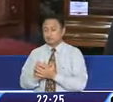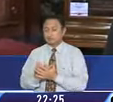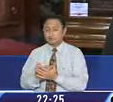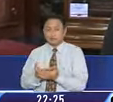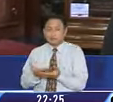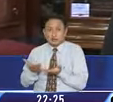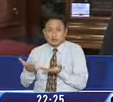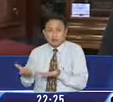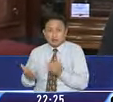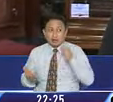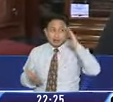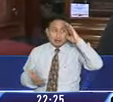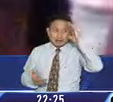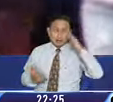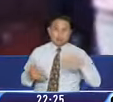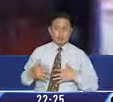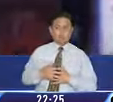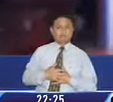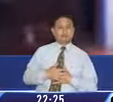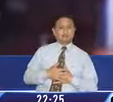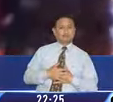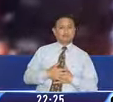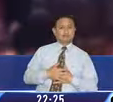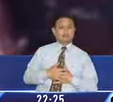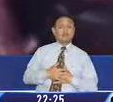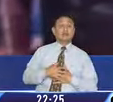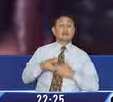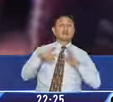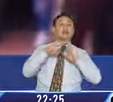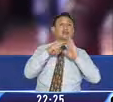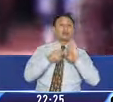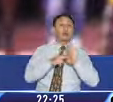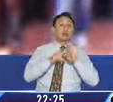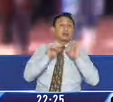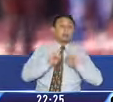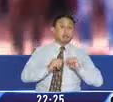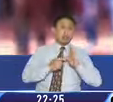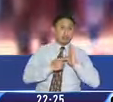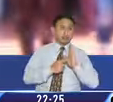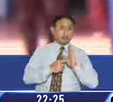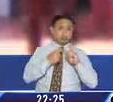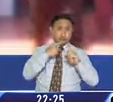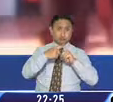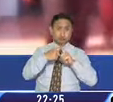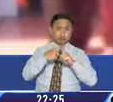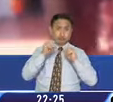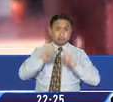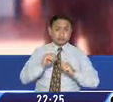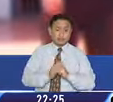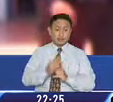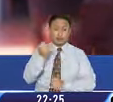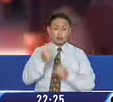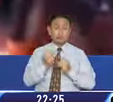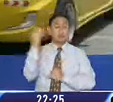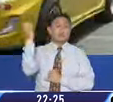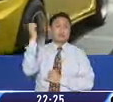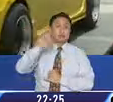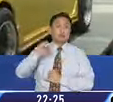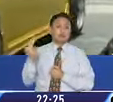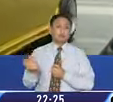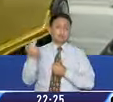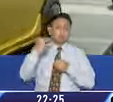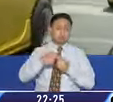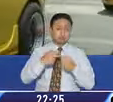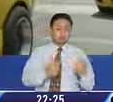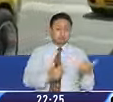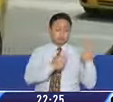es el temor que todavía tienen los policías. Pero la norma también ha dado resultados en el último estado de excepción con la participación de